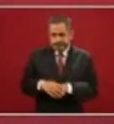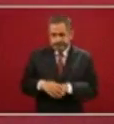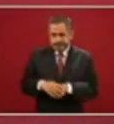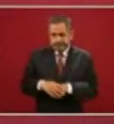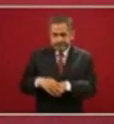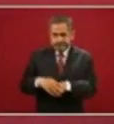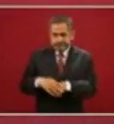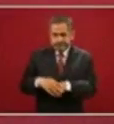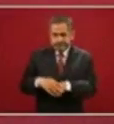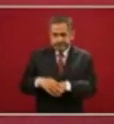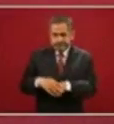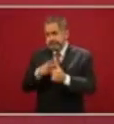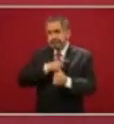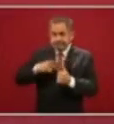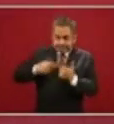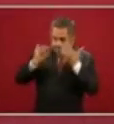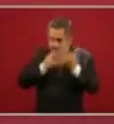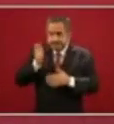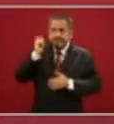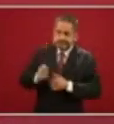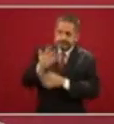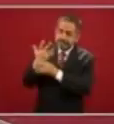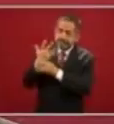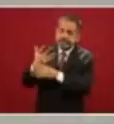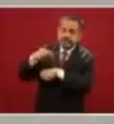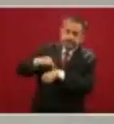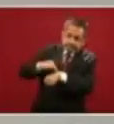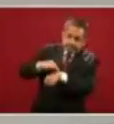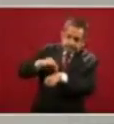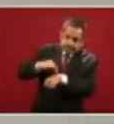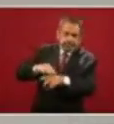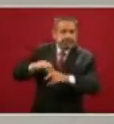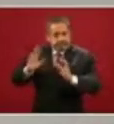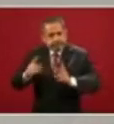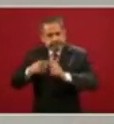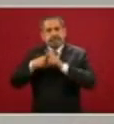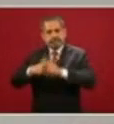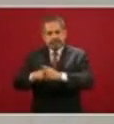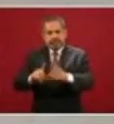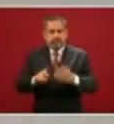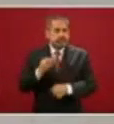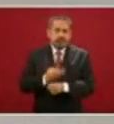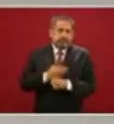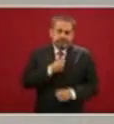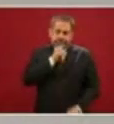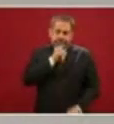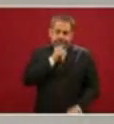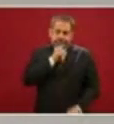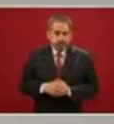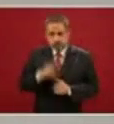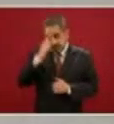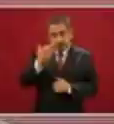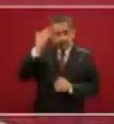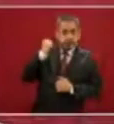eran indispensables, obviamente en un contexto en donde también teníamos una epidemia que surgió en la región de